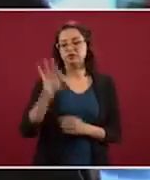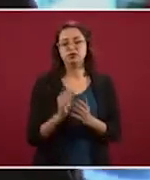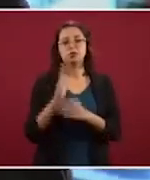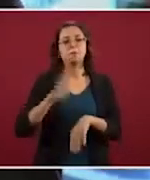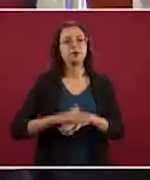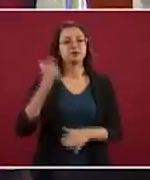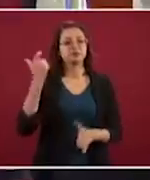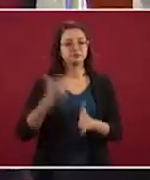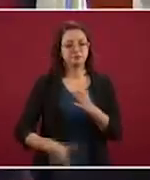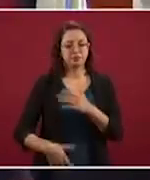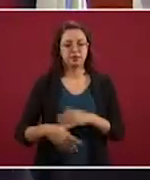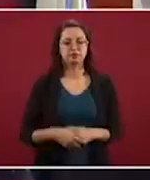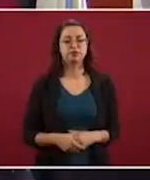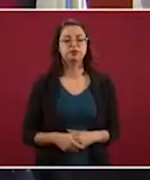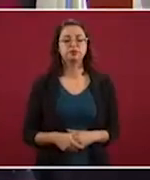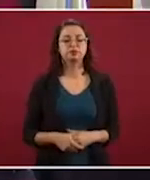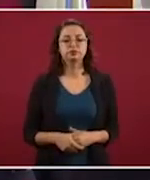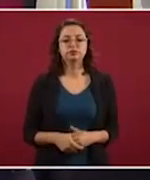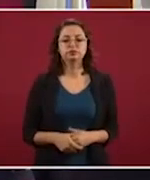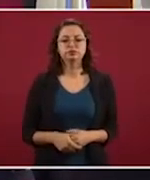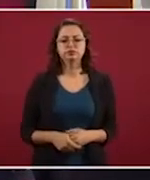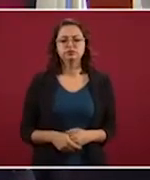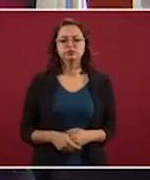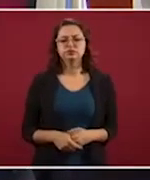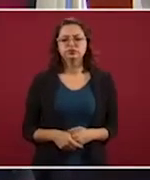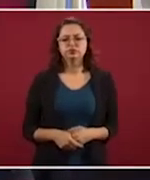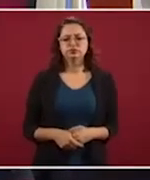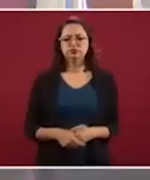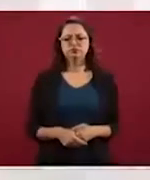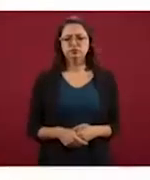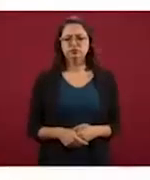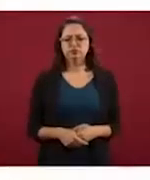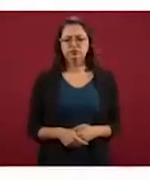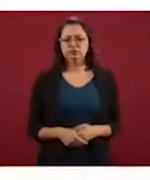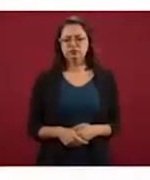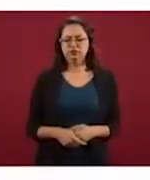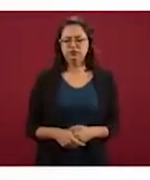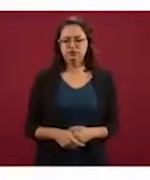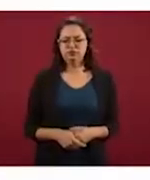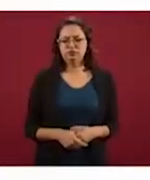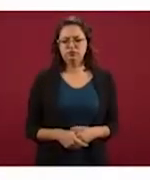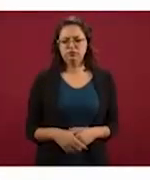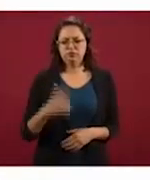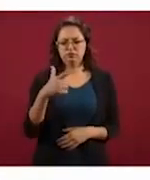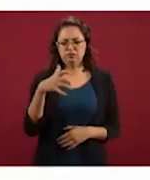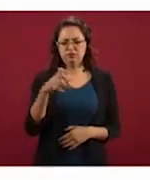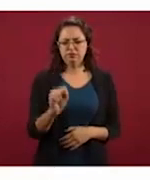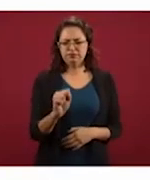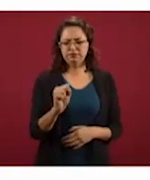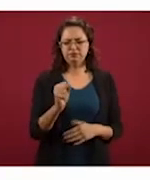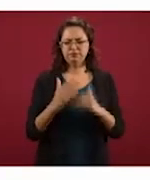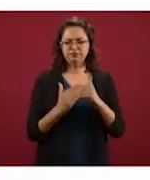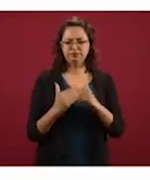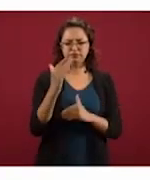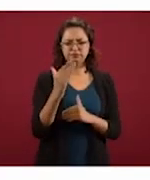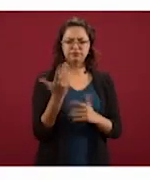costo de nuestra generación. Se podrá, asimismo, comercializar los excedentes de gas para cubrir el costo